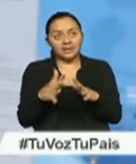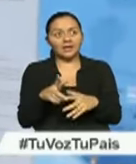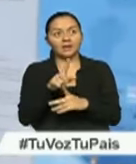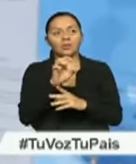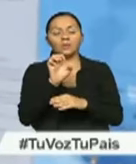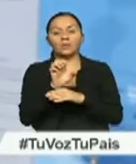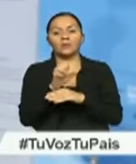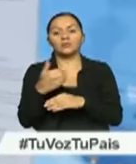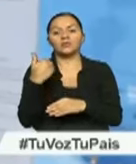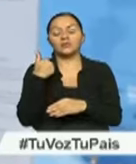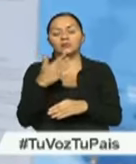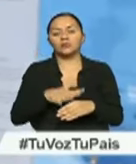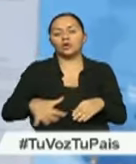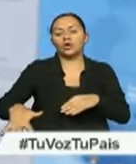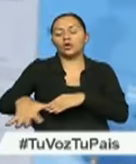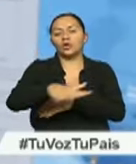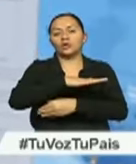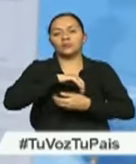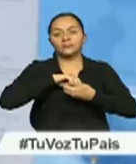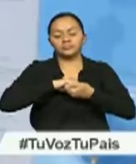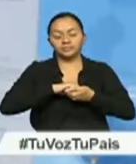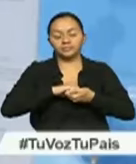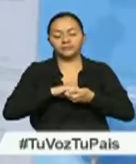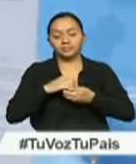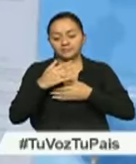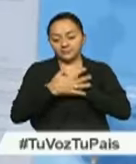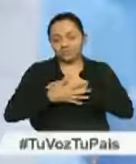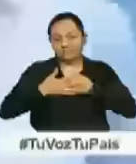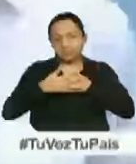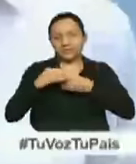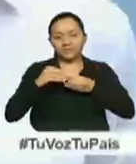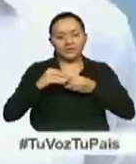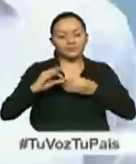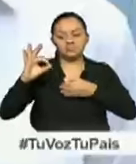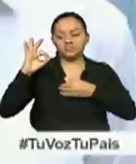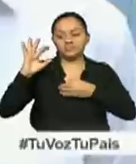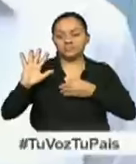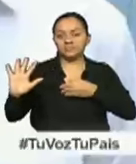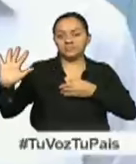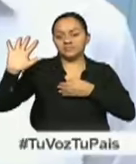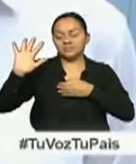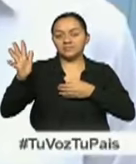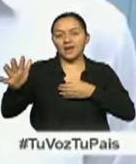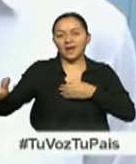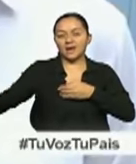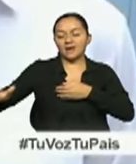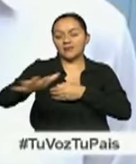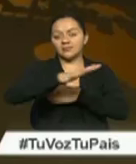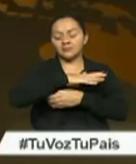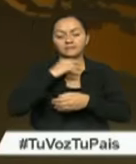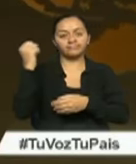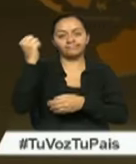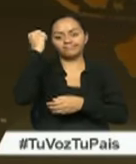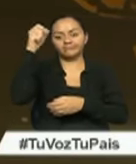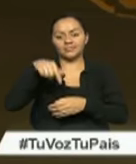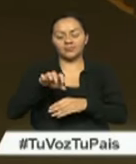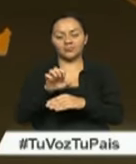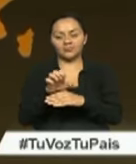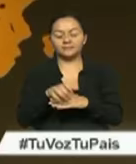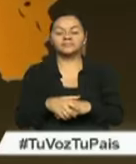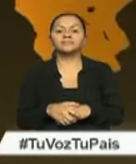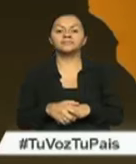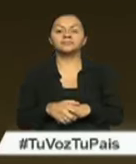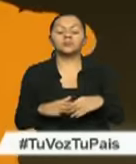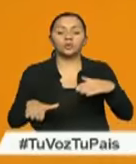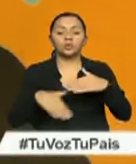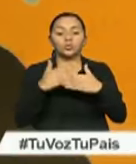Ecuador tenga su piel completa, tanto en tierra como en el mar. Es un triunfo para el Ecuador y para el gobierno. De esta manera, los